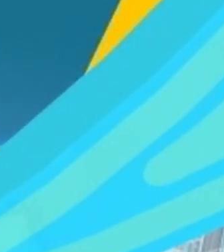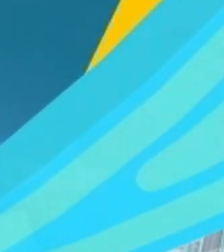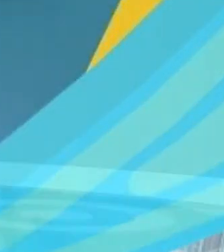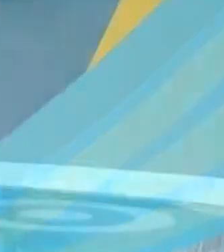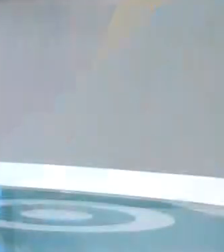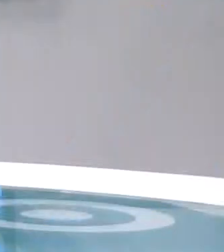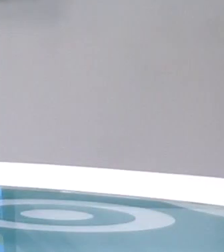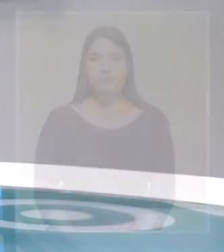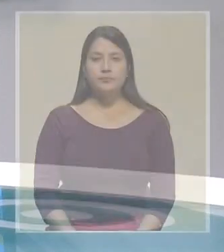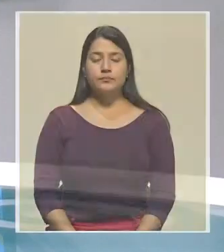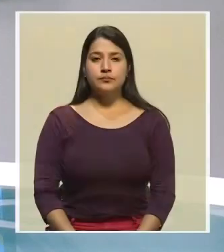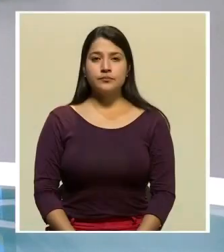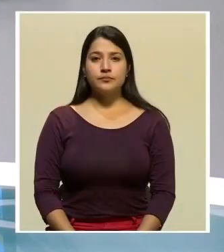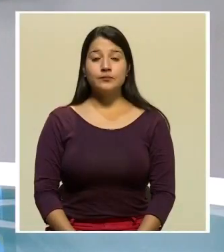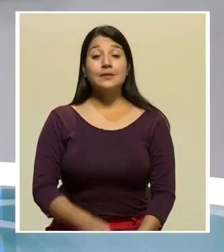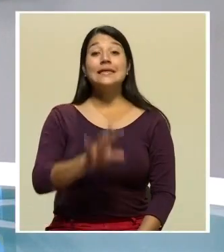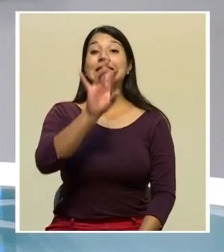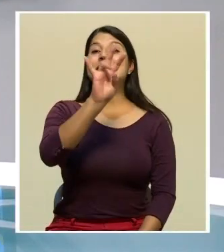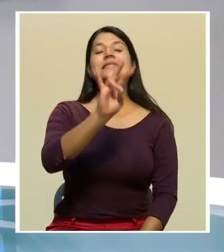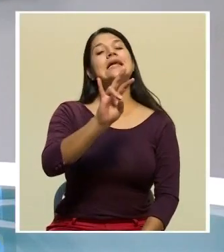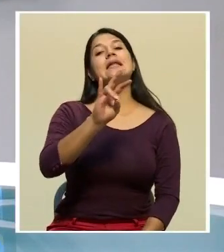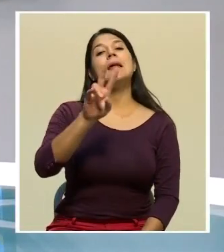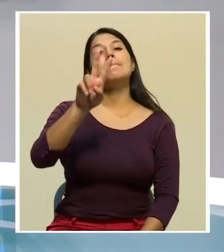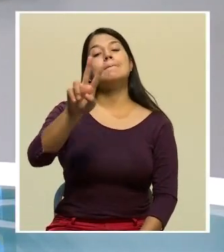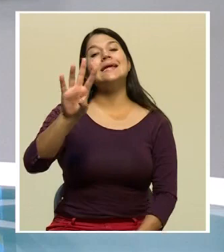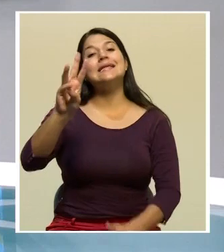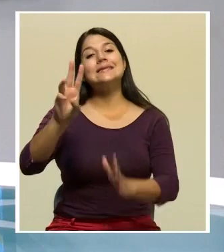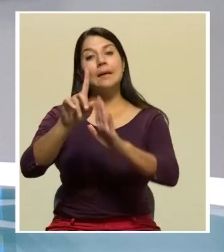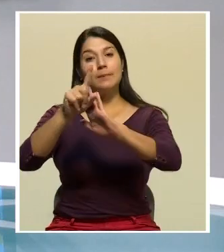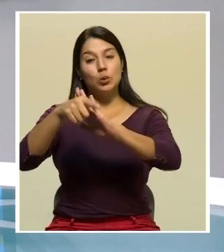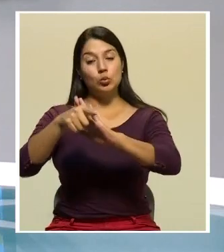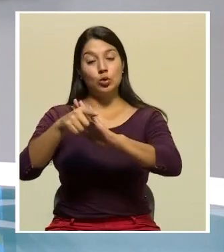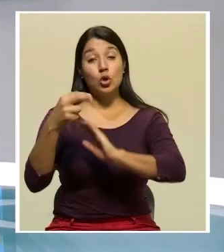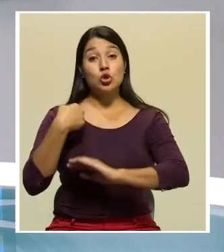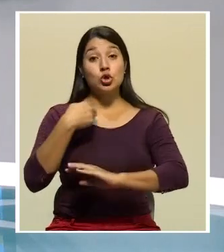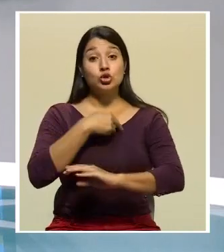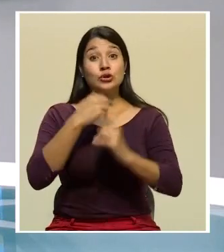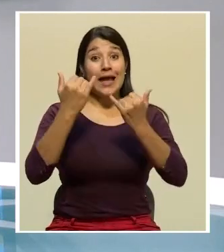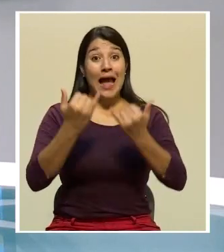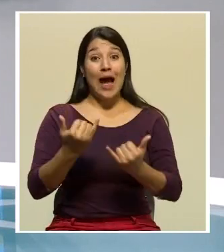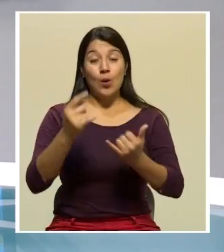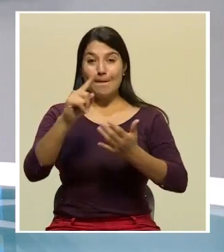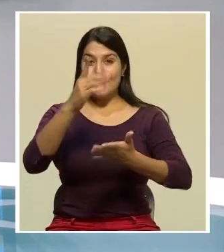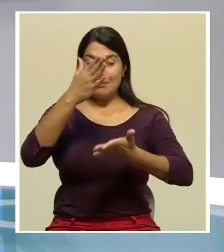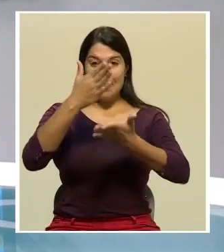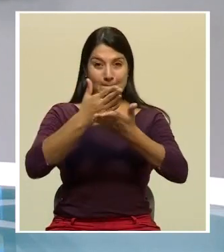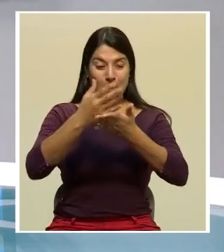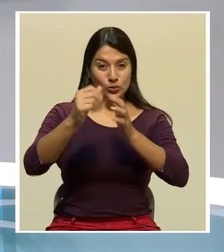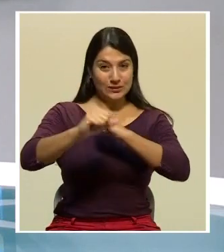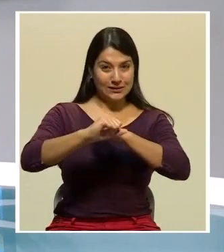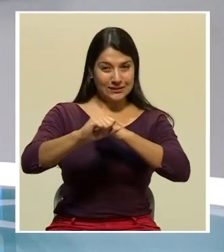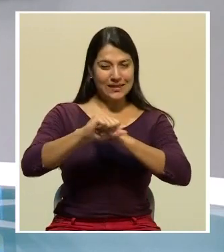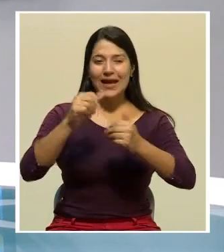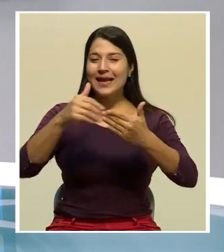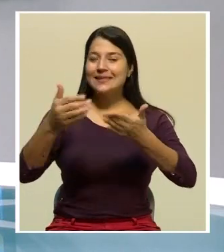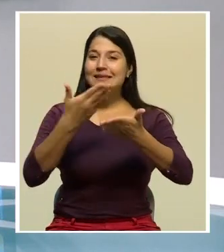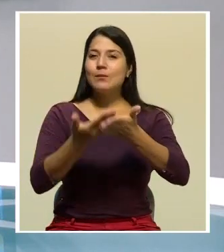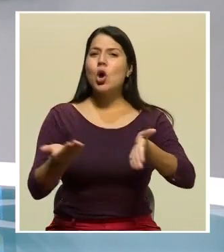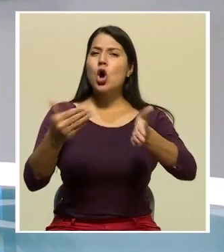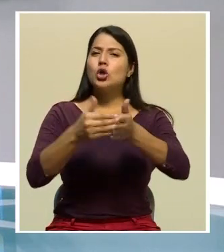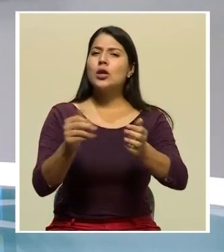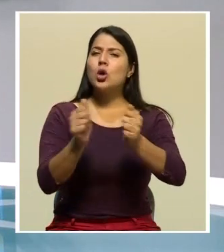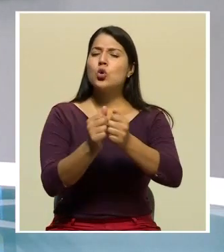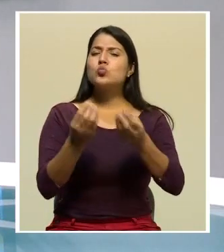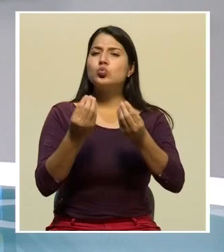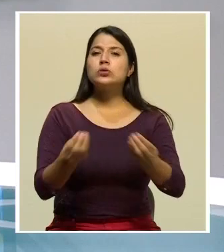nacional. 7 de la noche con 26 minutos, hacemos la primera pausa comercial y ya regresamos con mucha